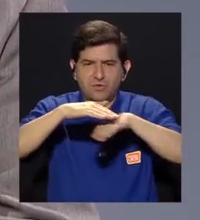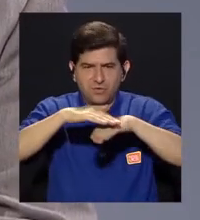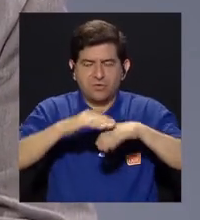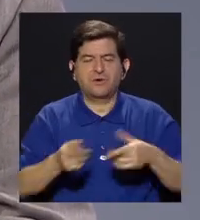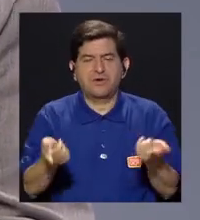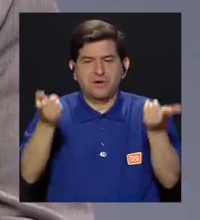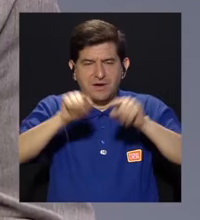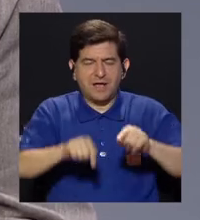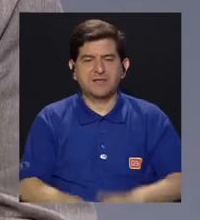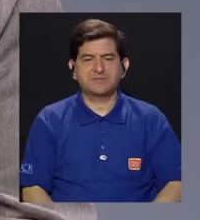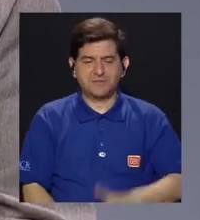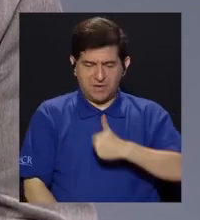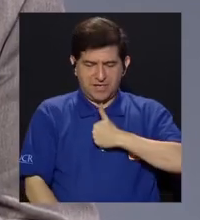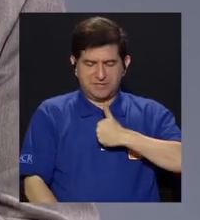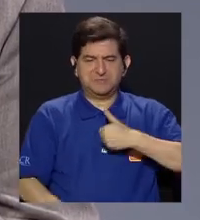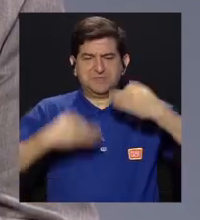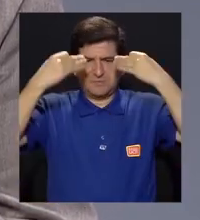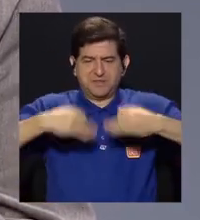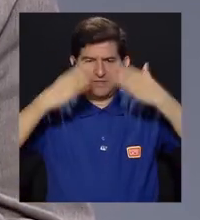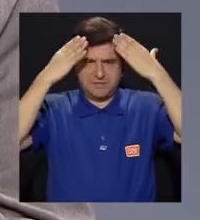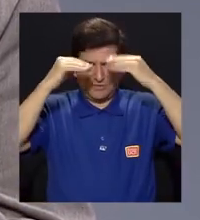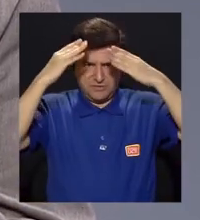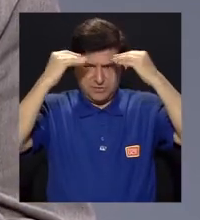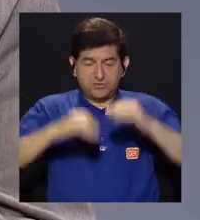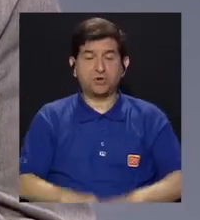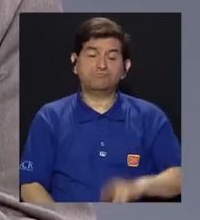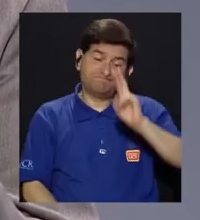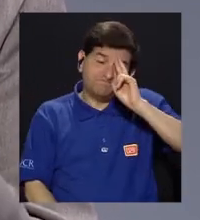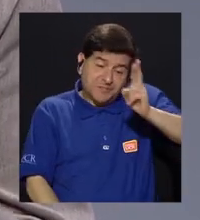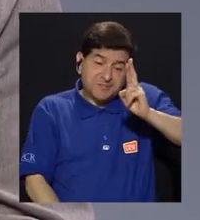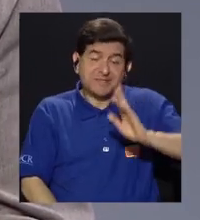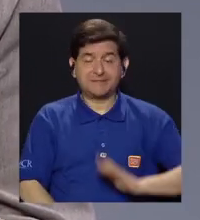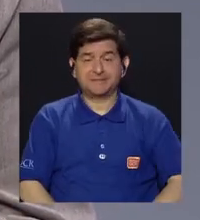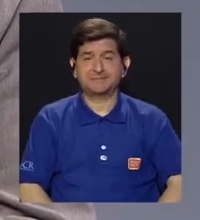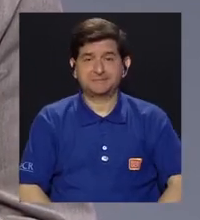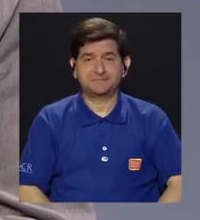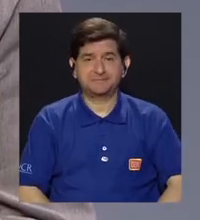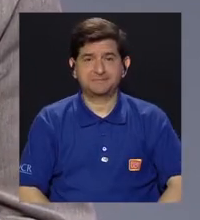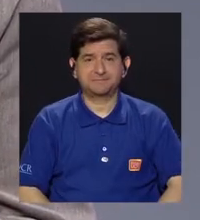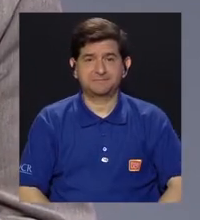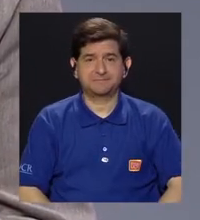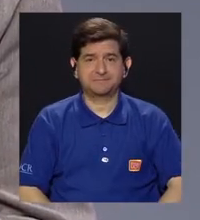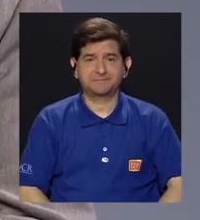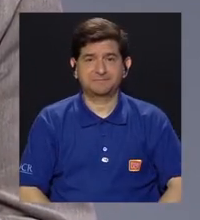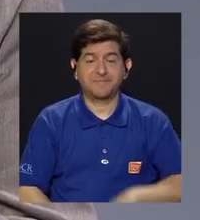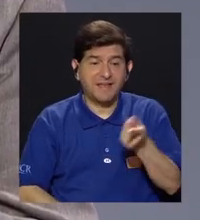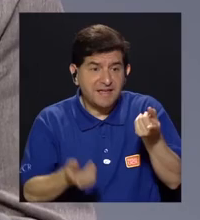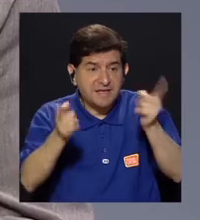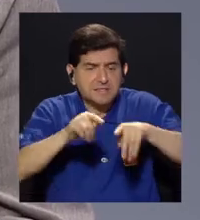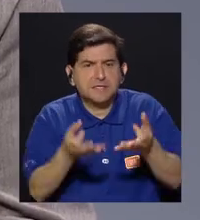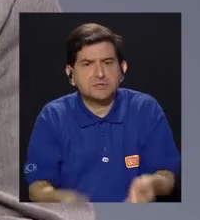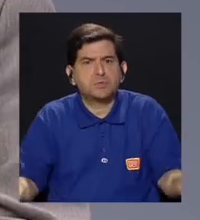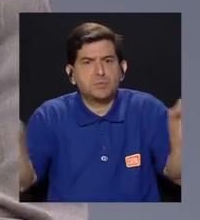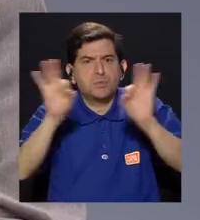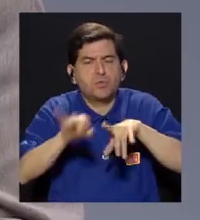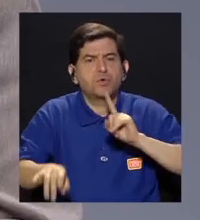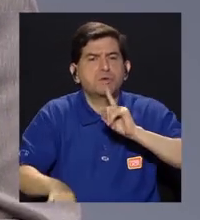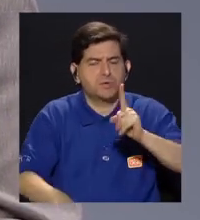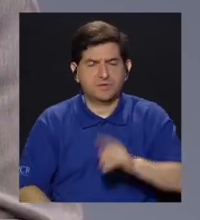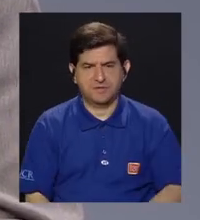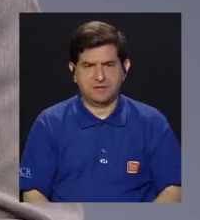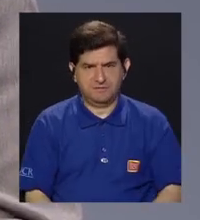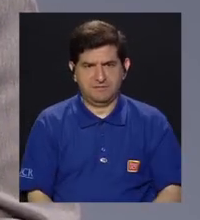derecho fundamental como es el de autodeterminación informativa ellos la respetaría entonces es importante